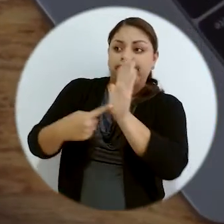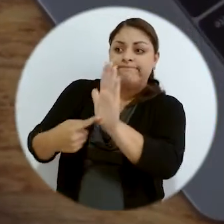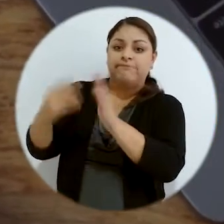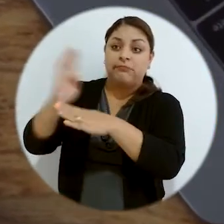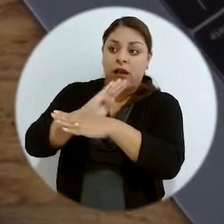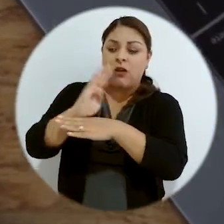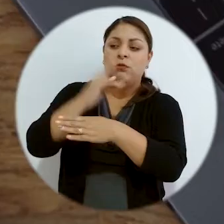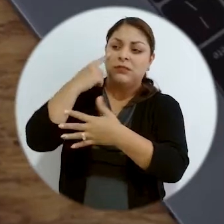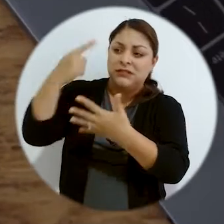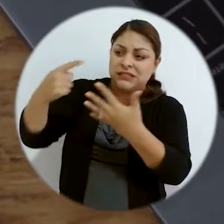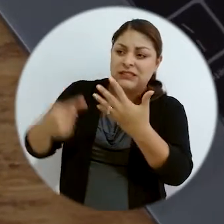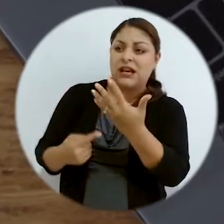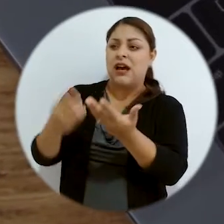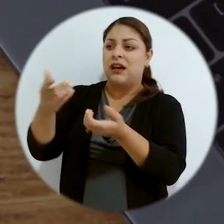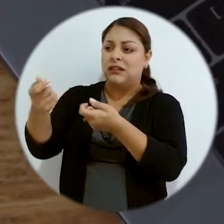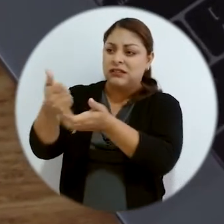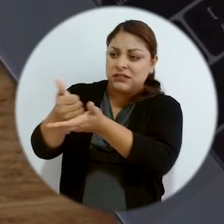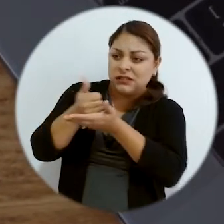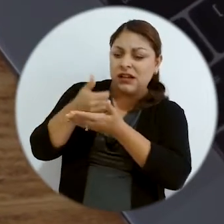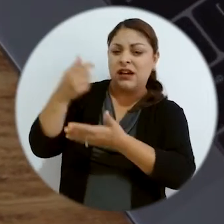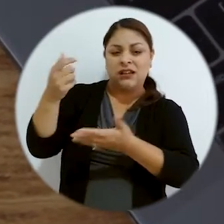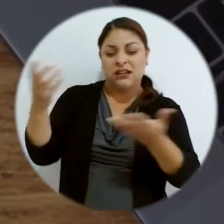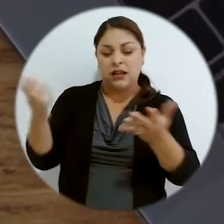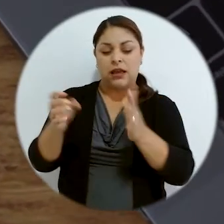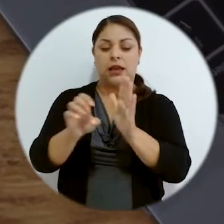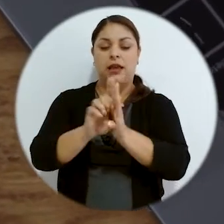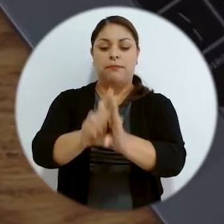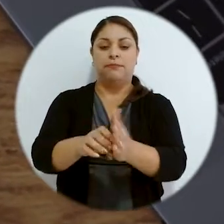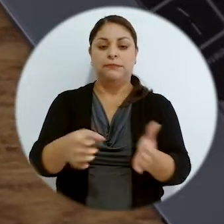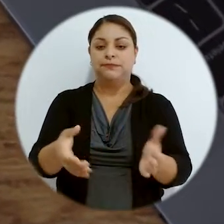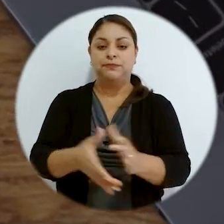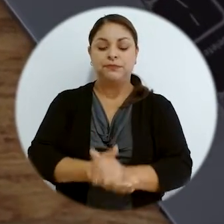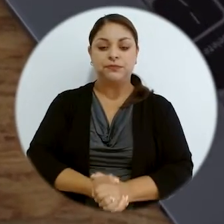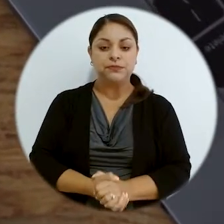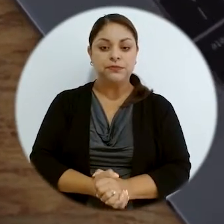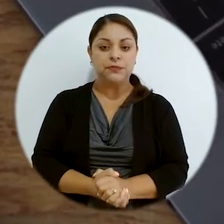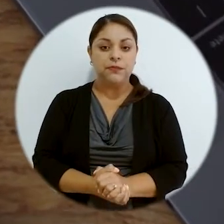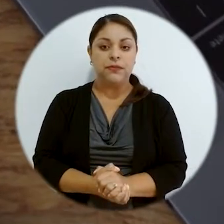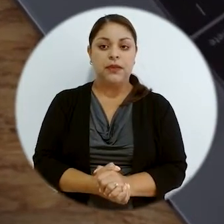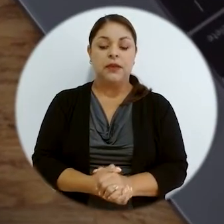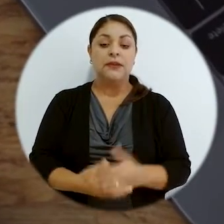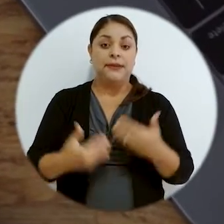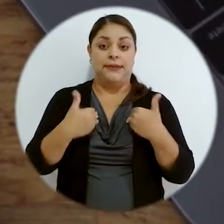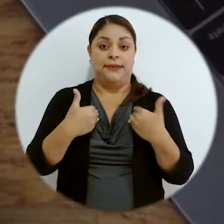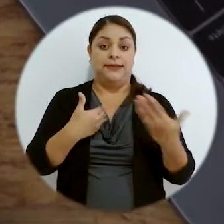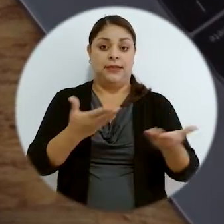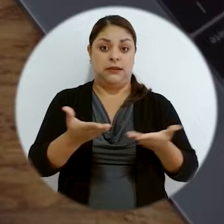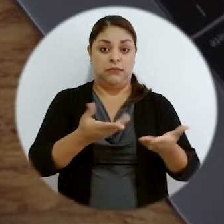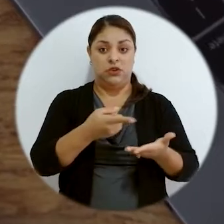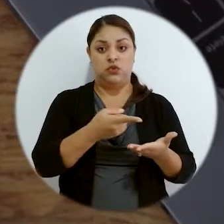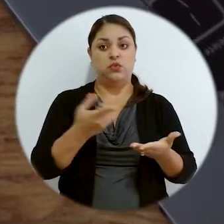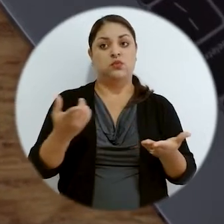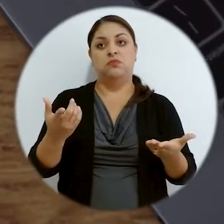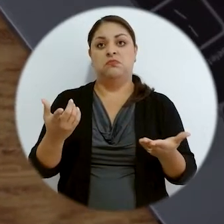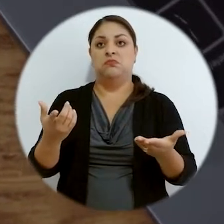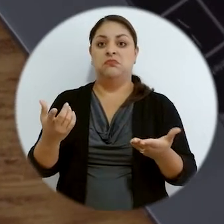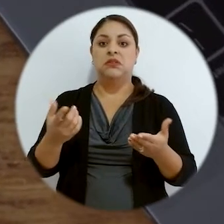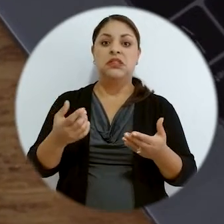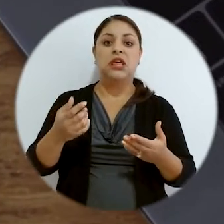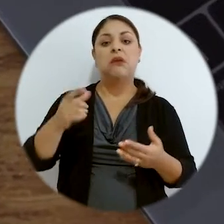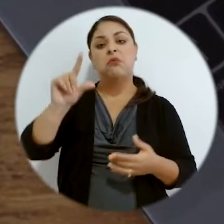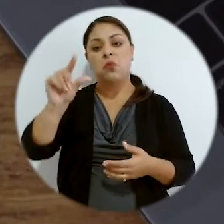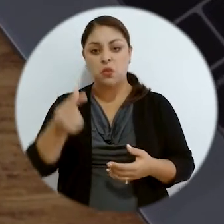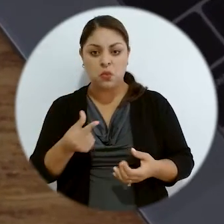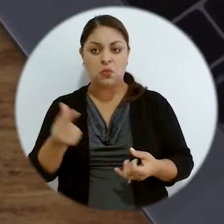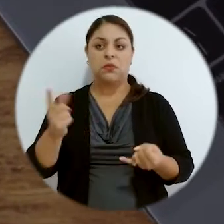que tiene ingresos. Y entonces, cuando tiene que comprar una moto para, por ejemplo, un servicio de estos de